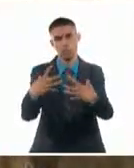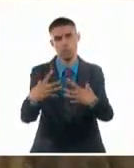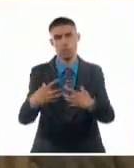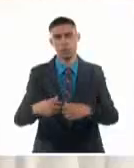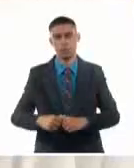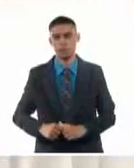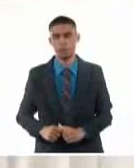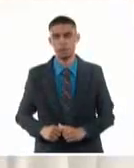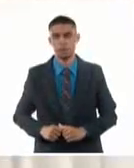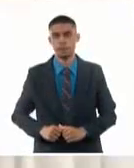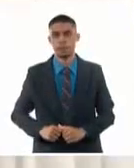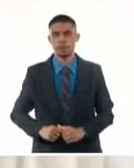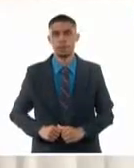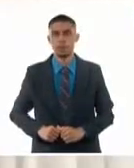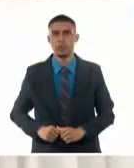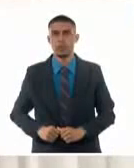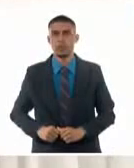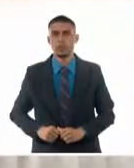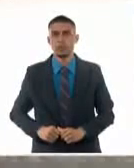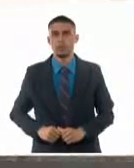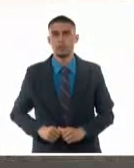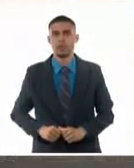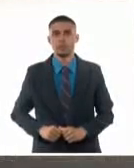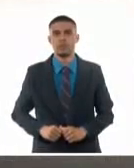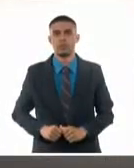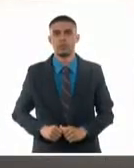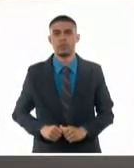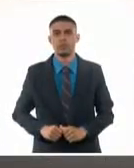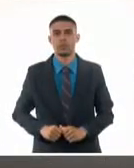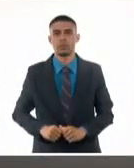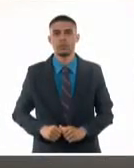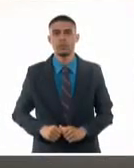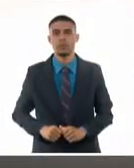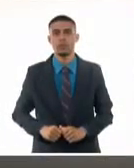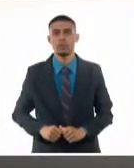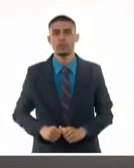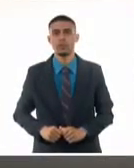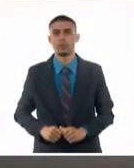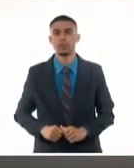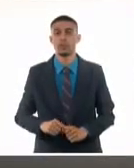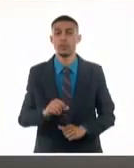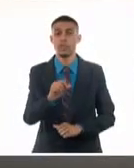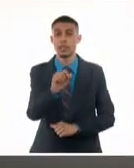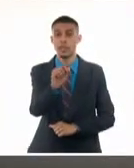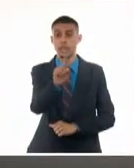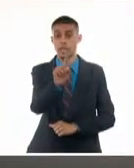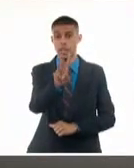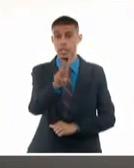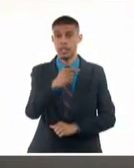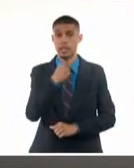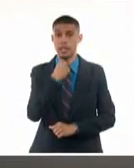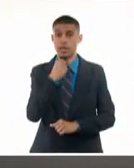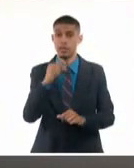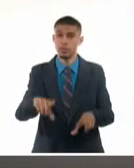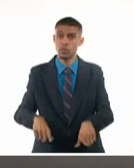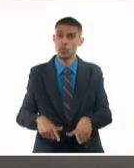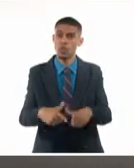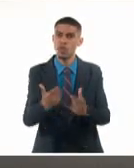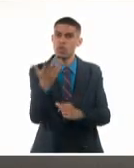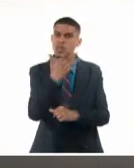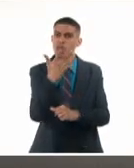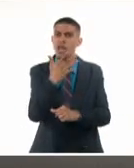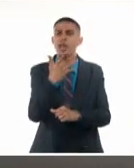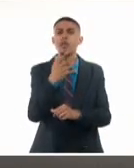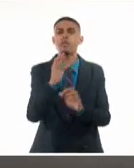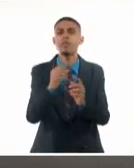Karina Sotomayor, Canal Cubano de Noticias. Este 13 de enero celebra su cumpleaños el compositor y